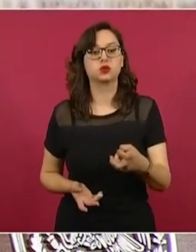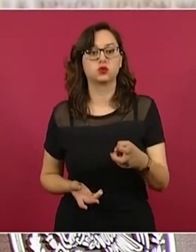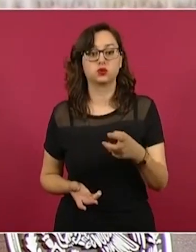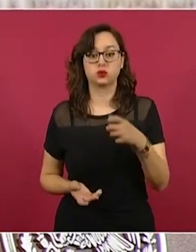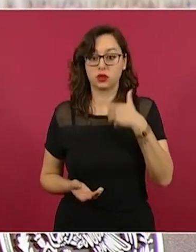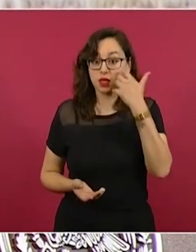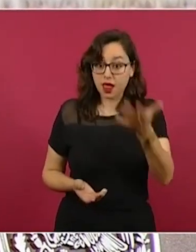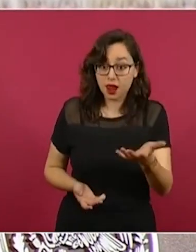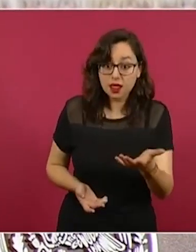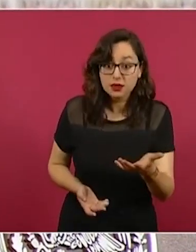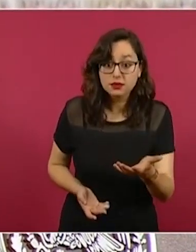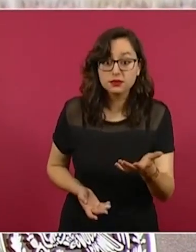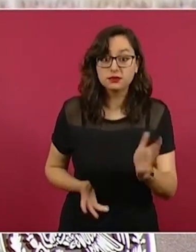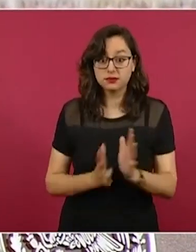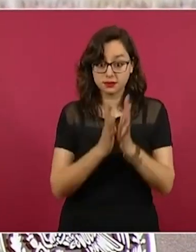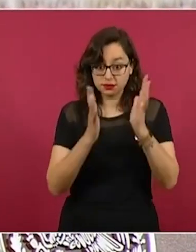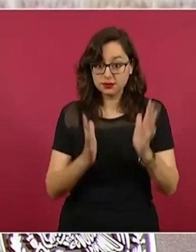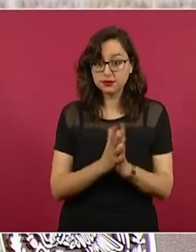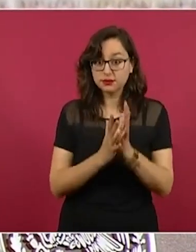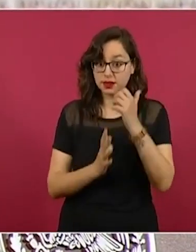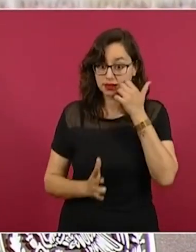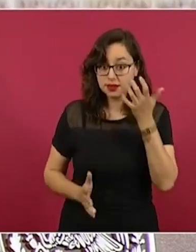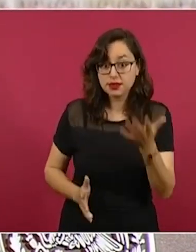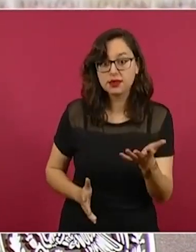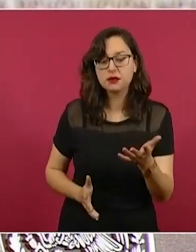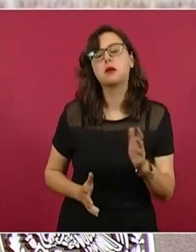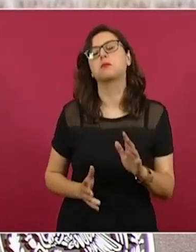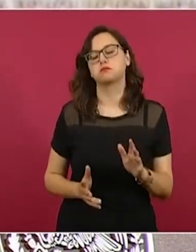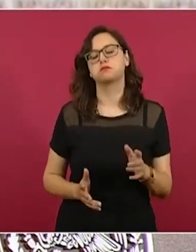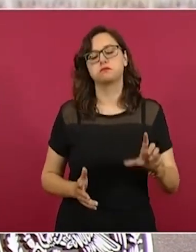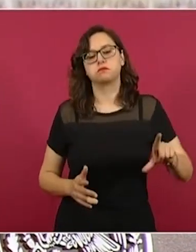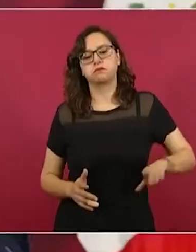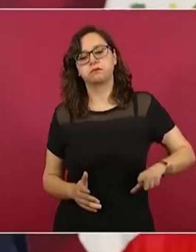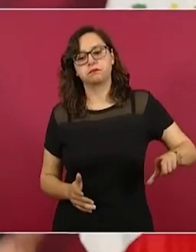todos nuestros apoyos, con